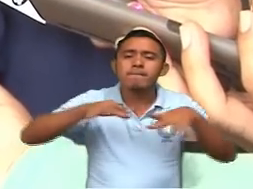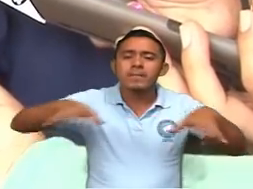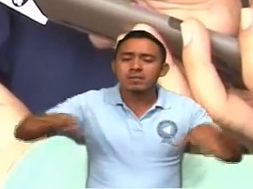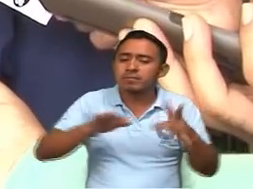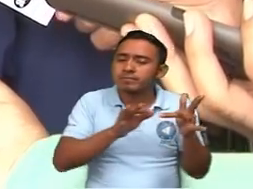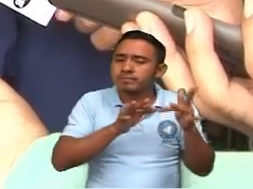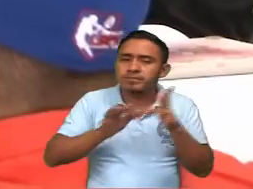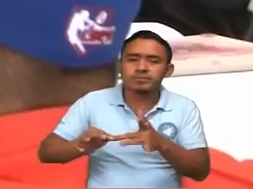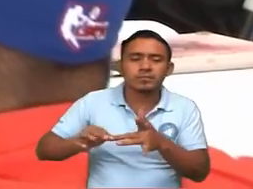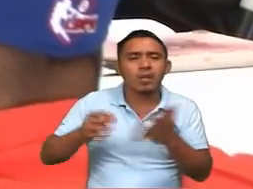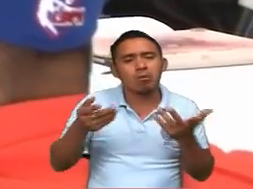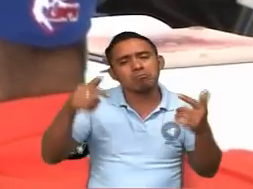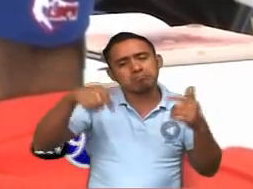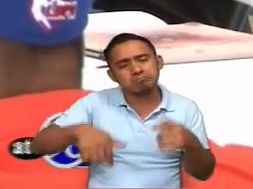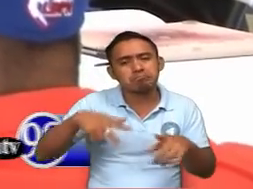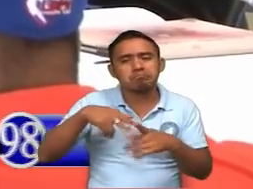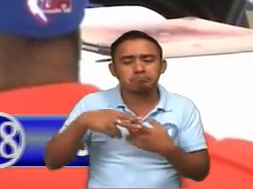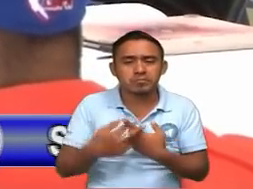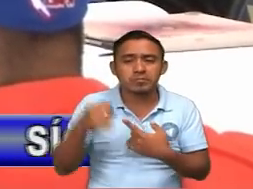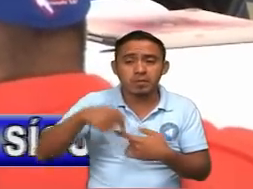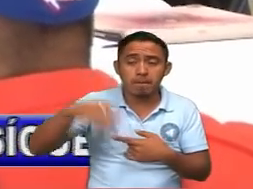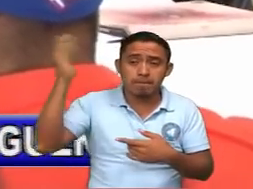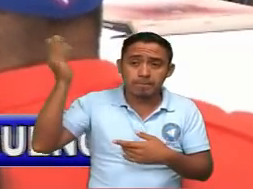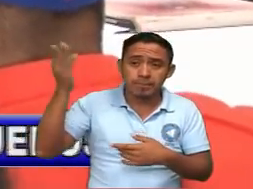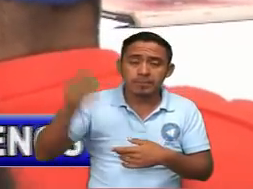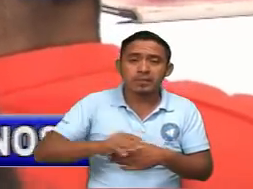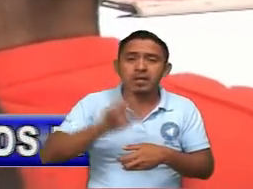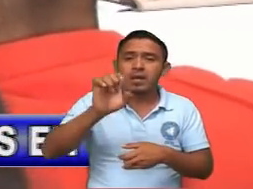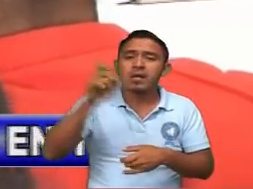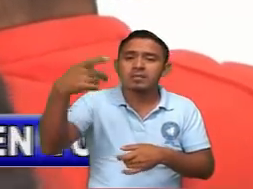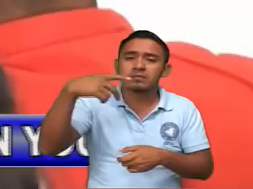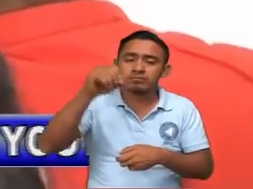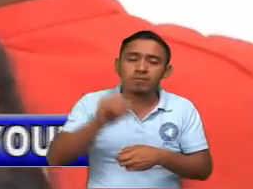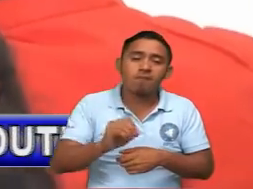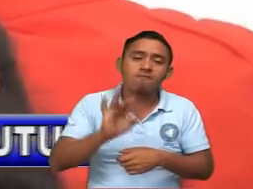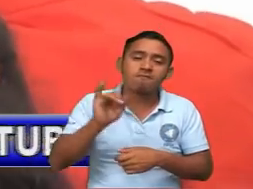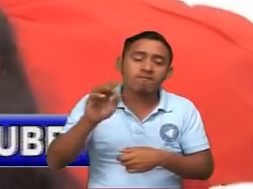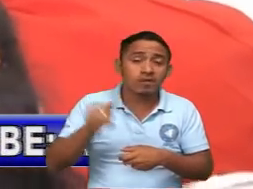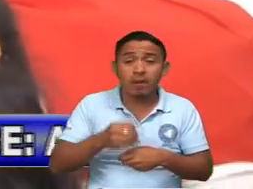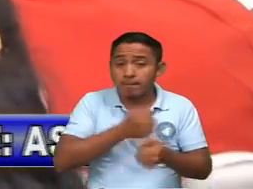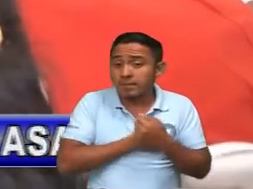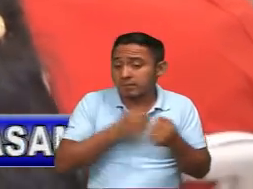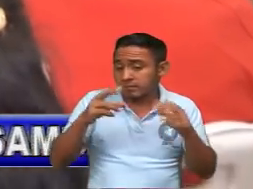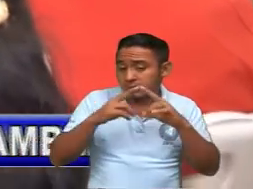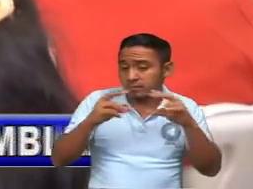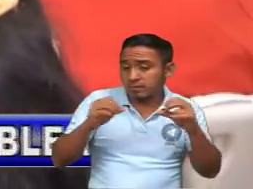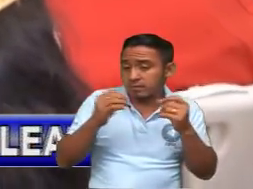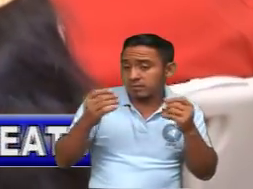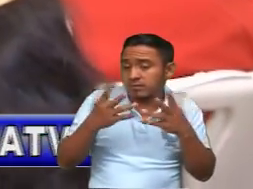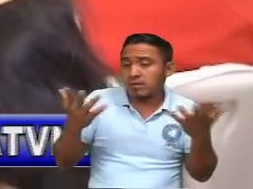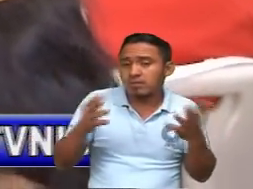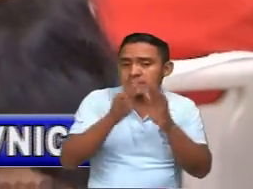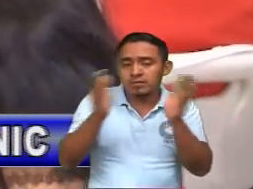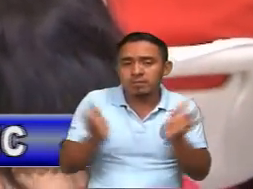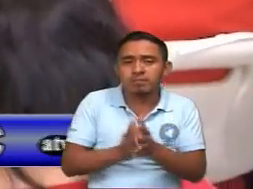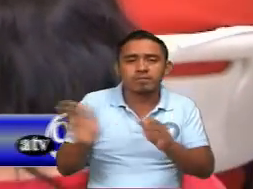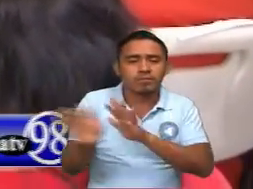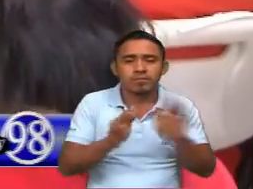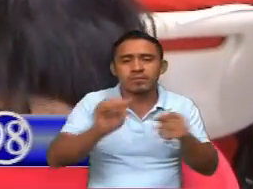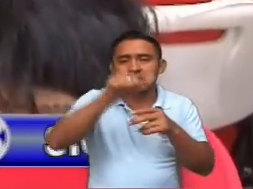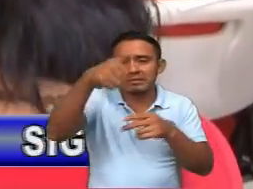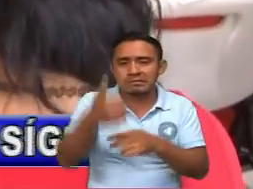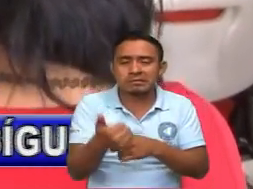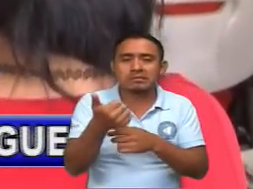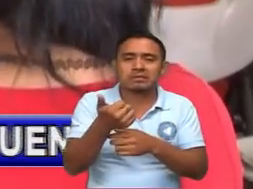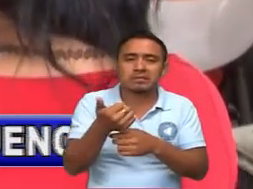específicos. Hoy iniciamos nuestra primera expoferia Amor a la Madre Tierra. Estamos dando inicio a nuestra 7ª Copa Nacional de la